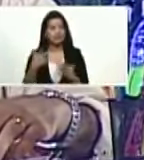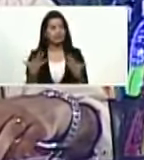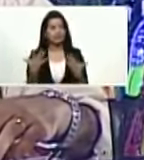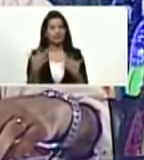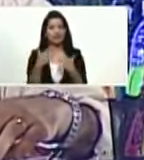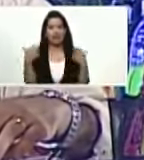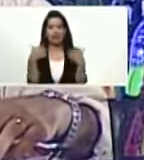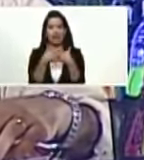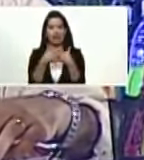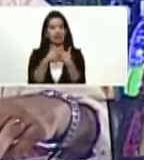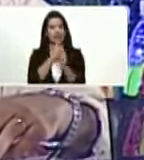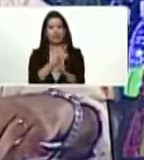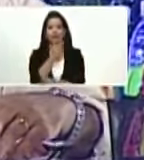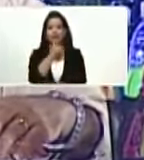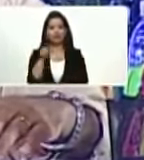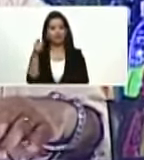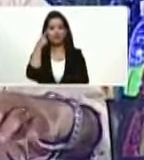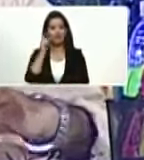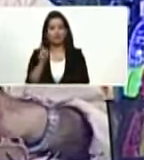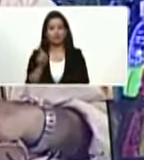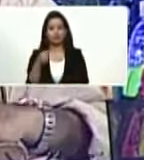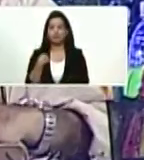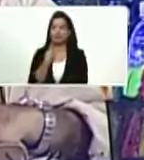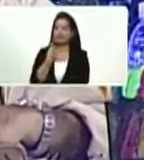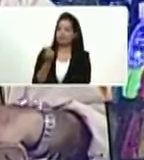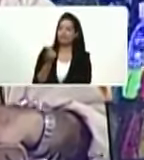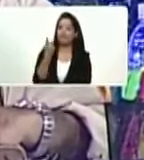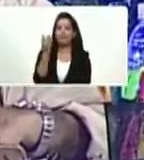¿Verdad? Entonces,